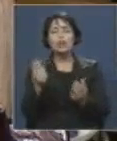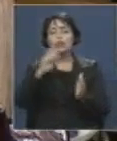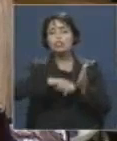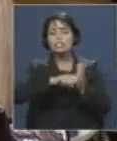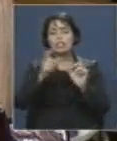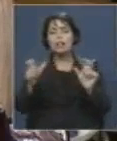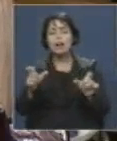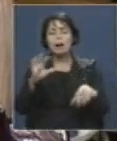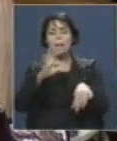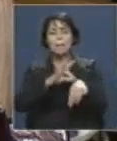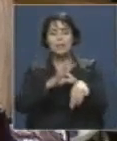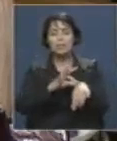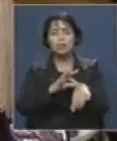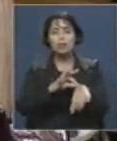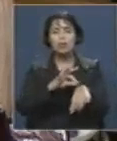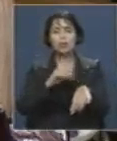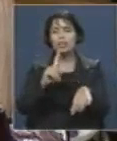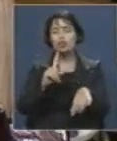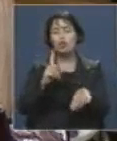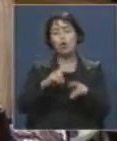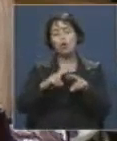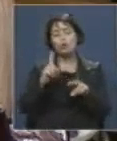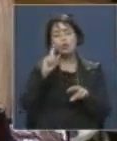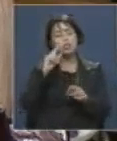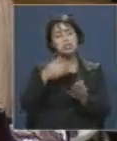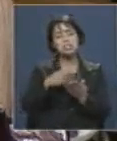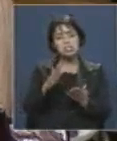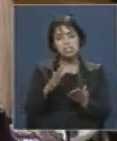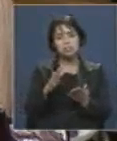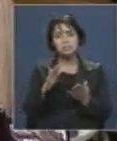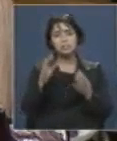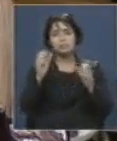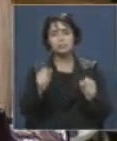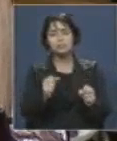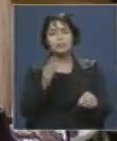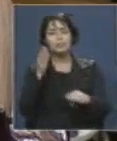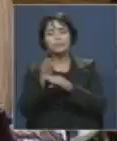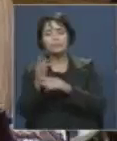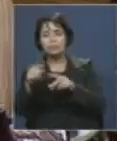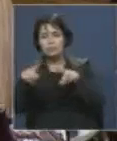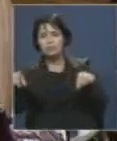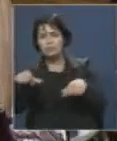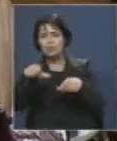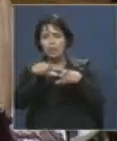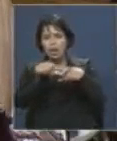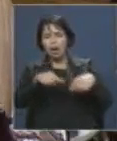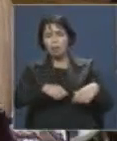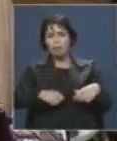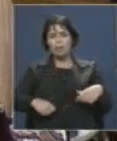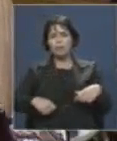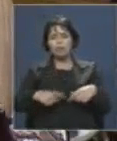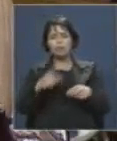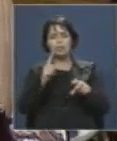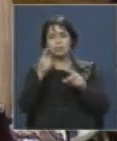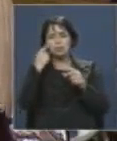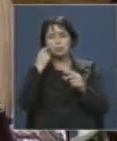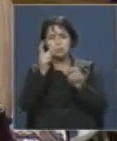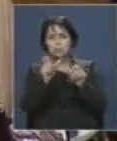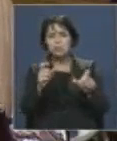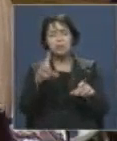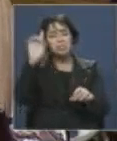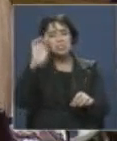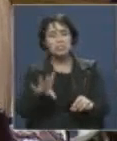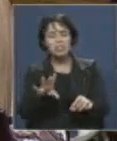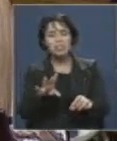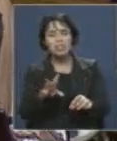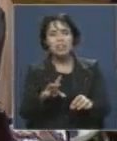no objetores, que si una paciente se hace el procedimiento en el hospital va a pasar por pabellón con gente conocida y probablemente habrá gente que se va a enterar